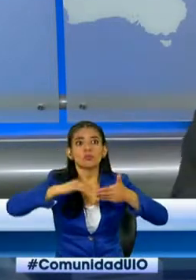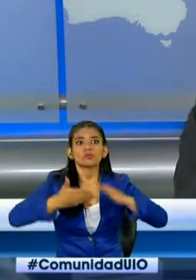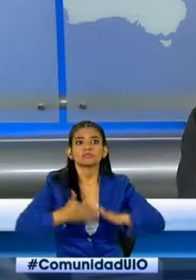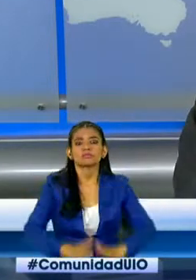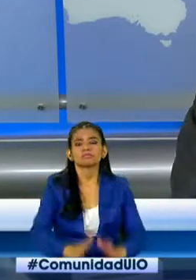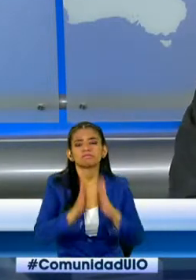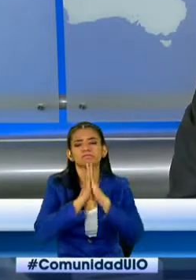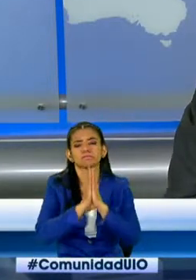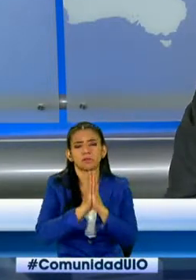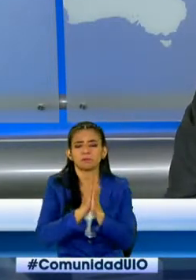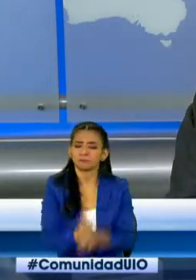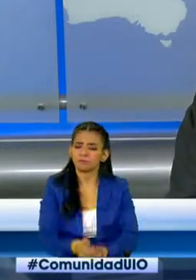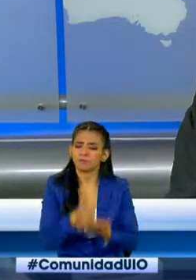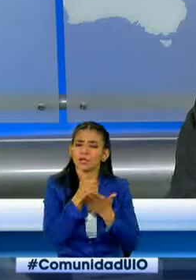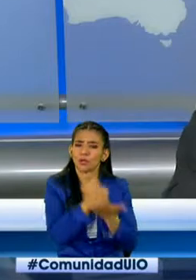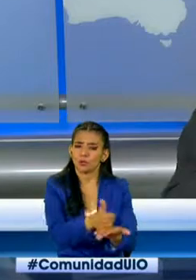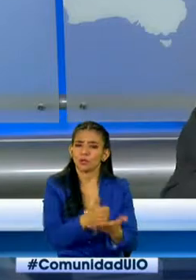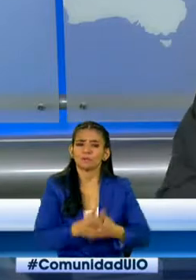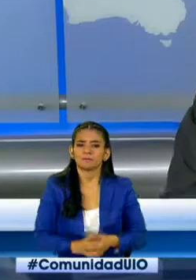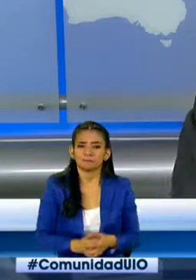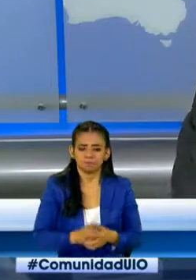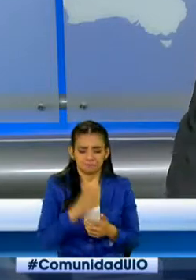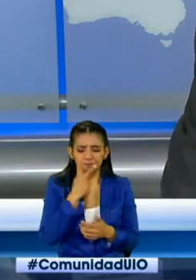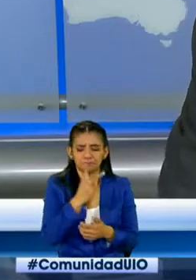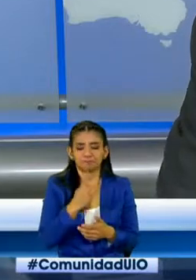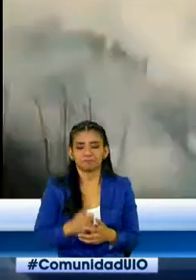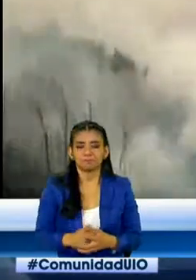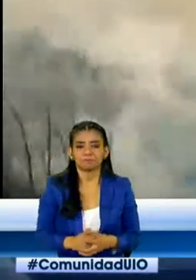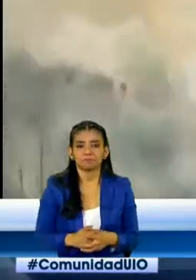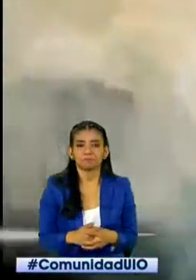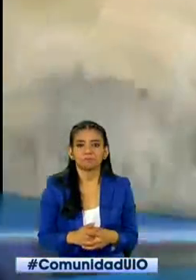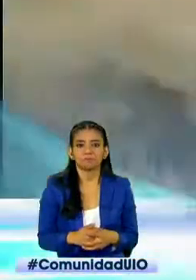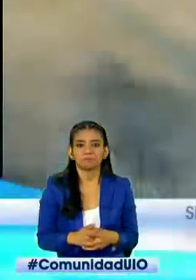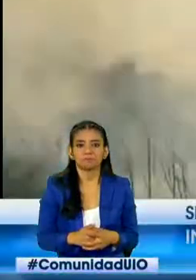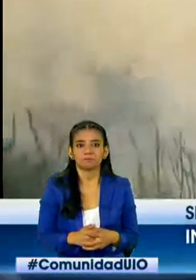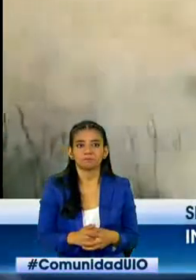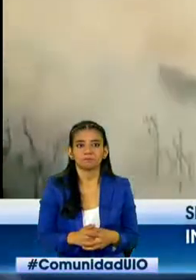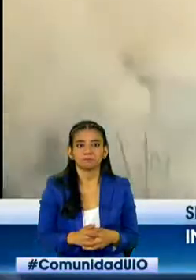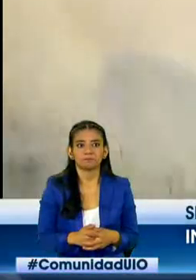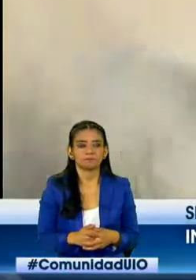pide solidariamente extender las manos amigas. Miremos.